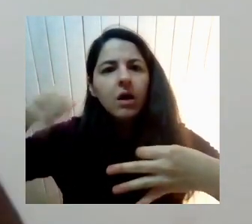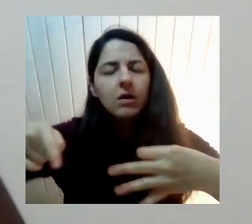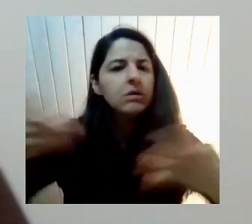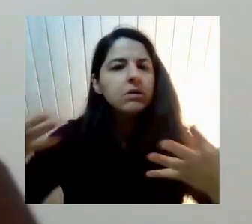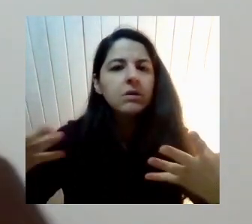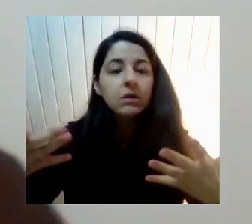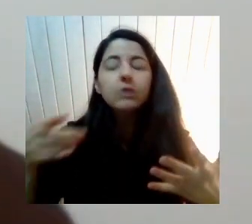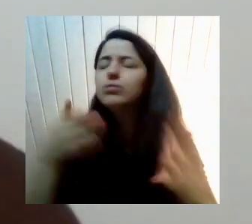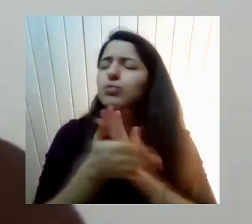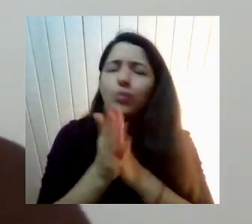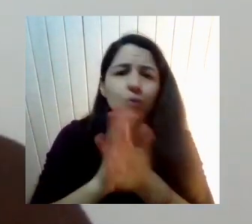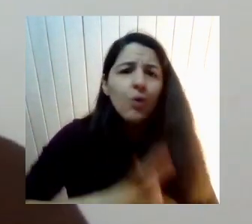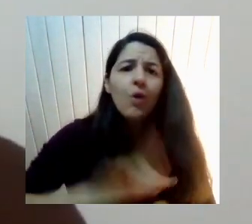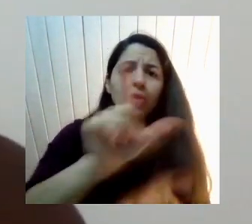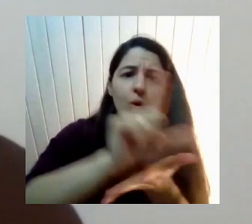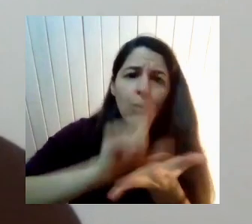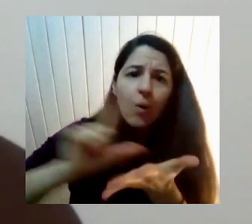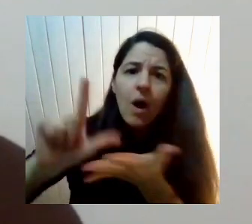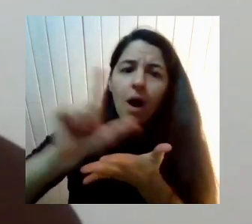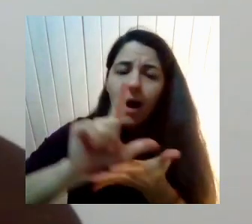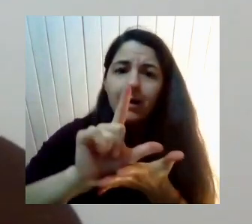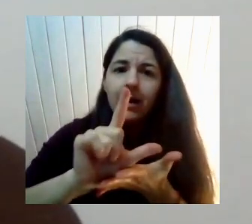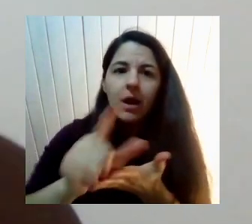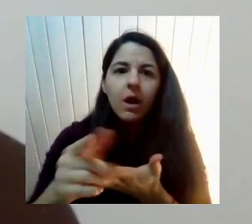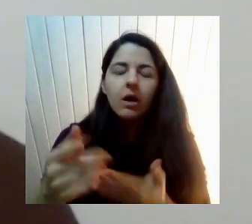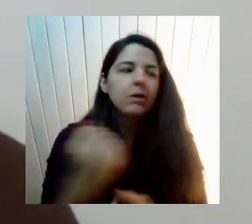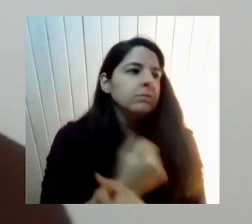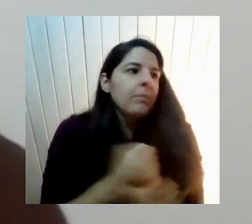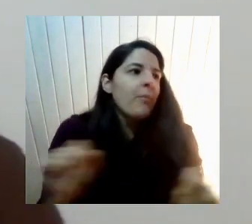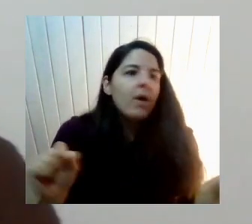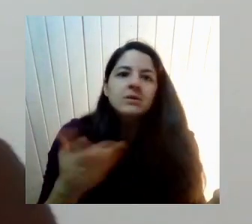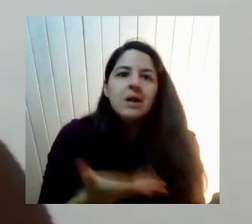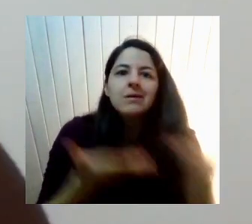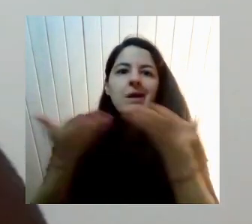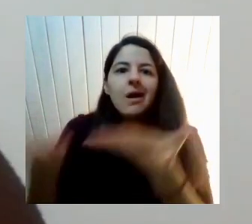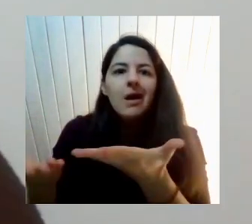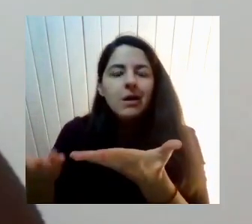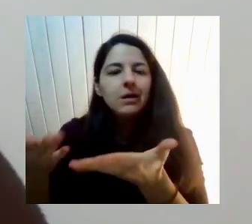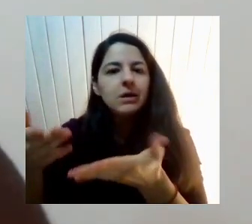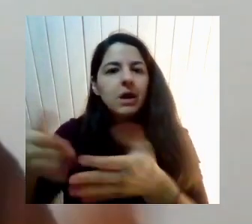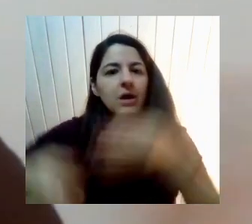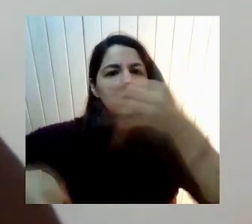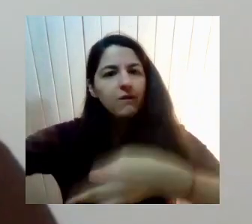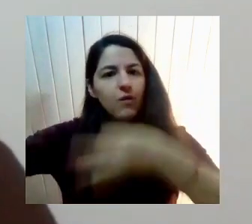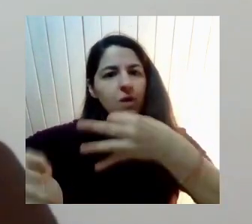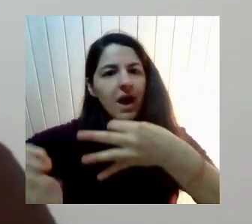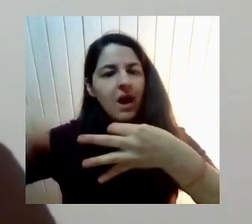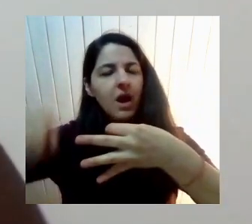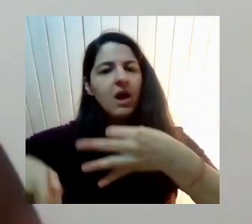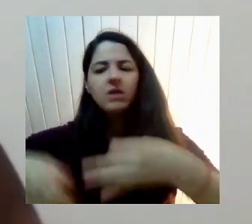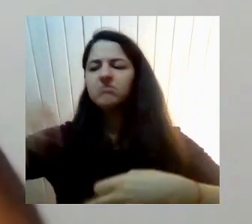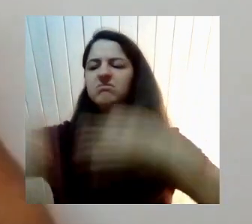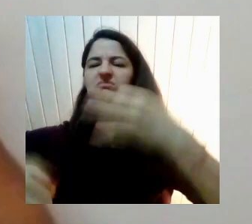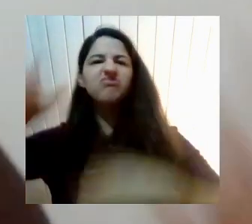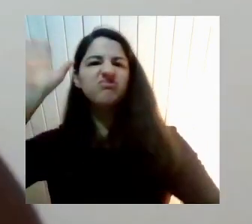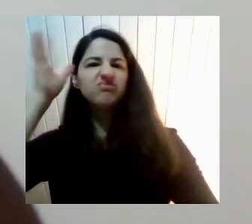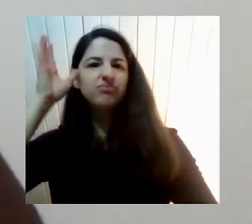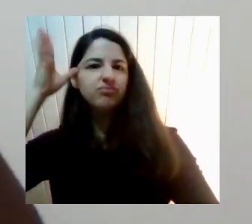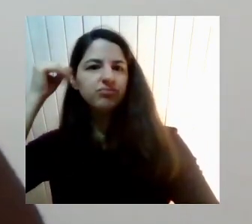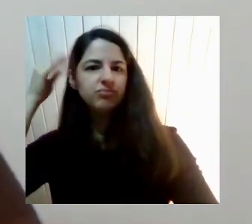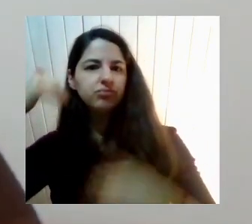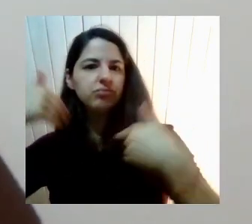tan evidentemente Violentos Y sigan Sin tener justicia Digamos Y porque no hay justicia Se buscan formas